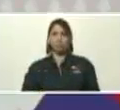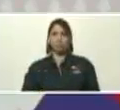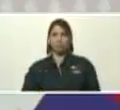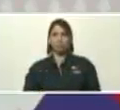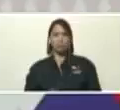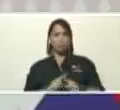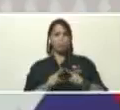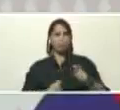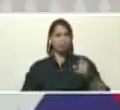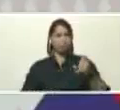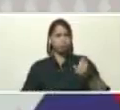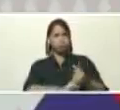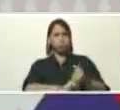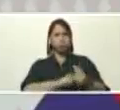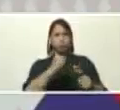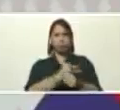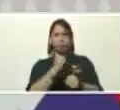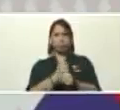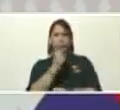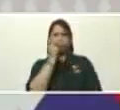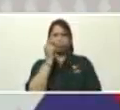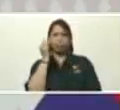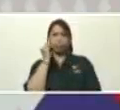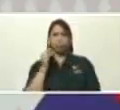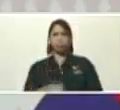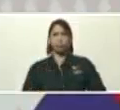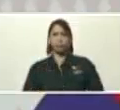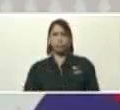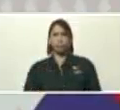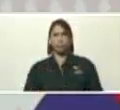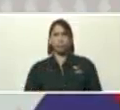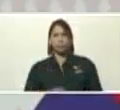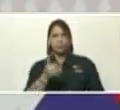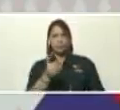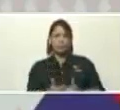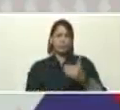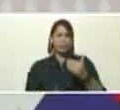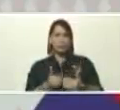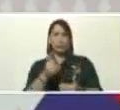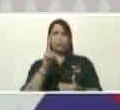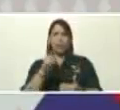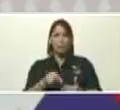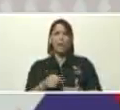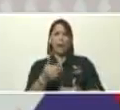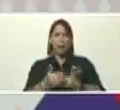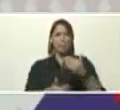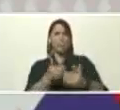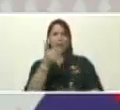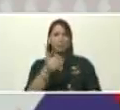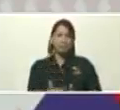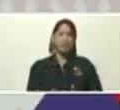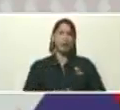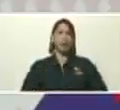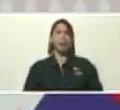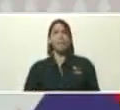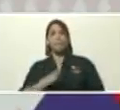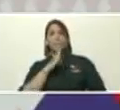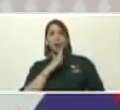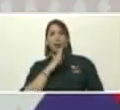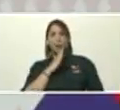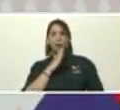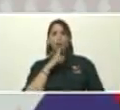para apoyar a la clase obrera, para bancarizar digitalmente toda la clase obrera